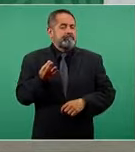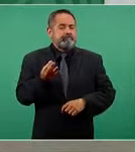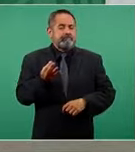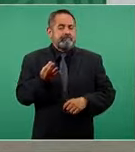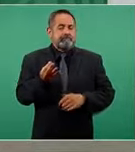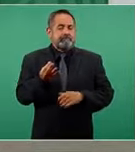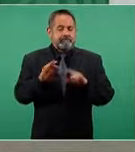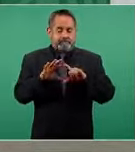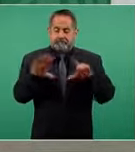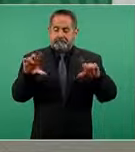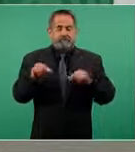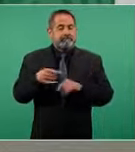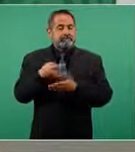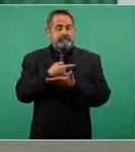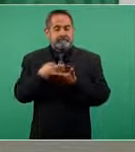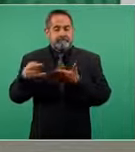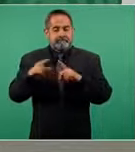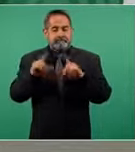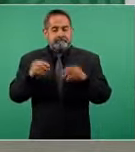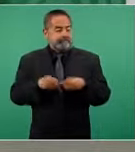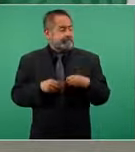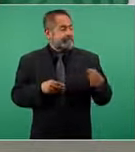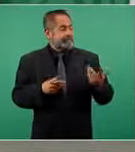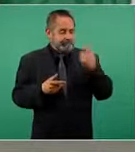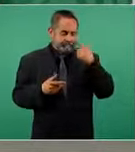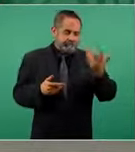y con el cheque anexo.